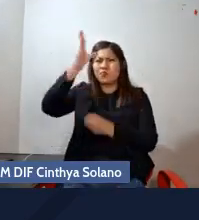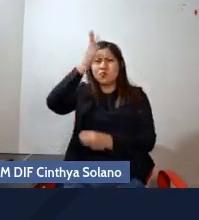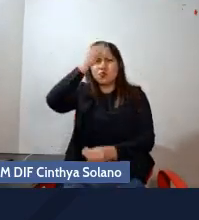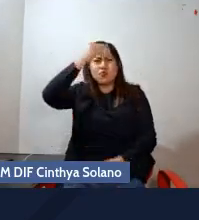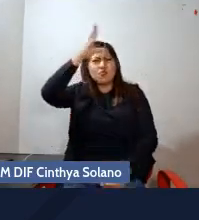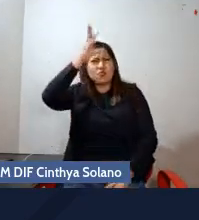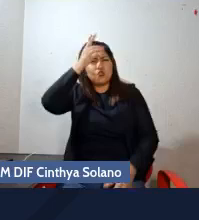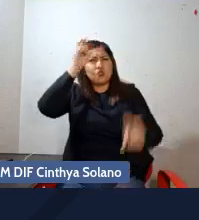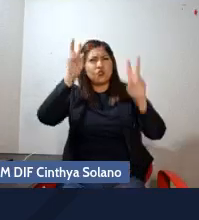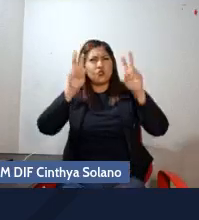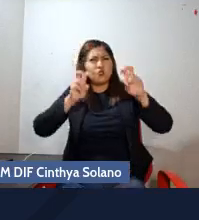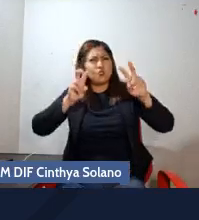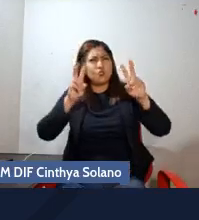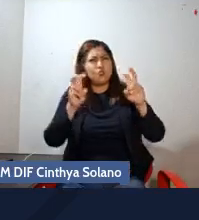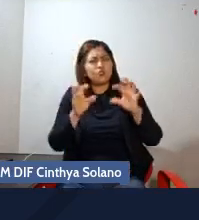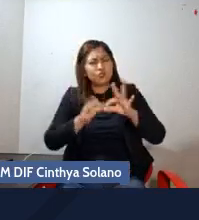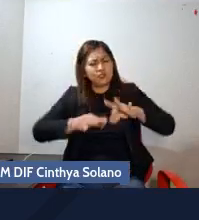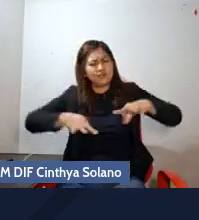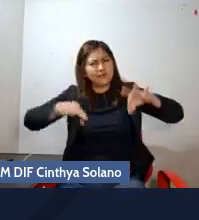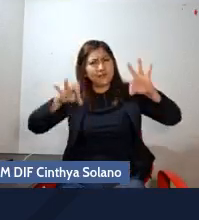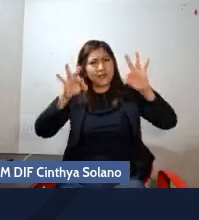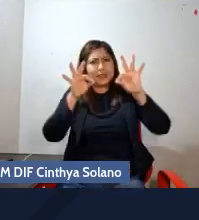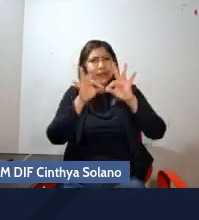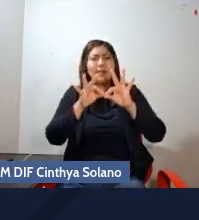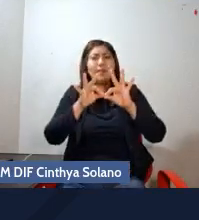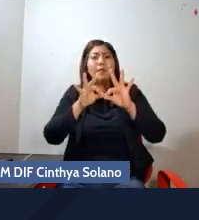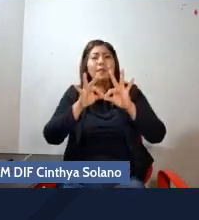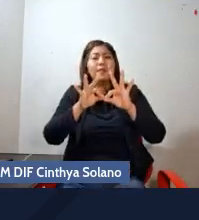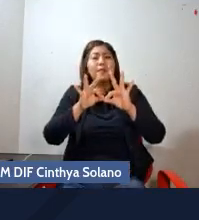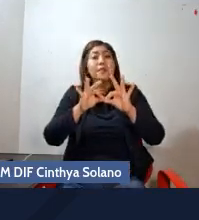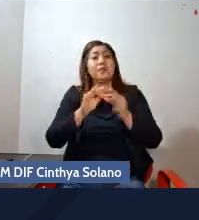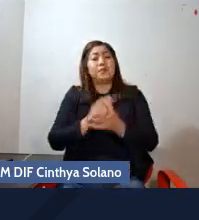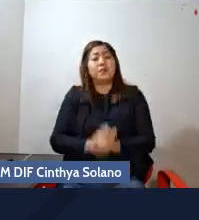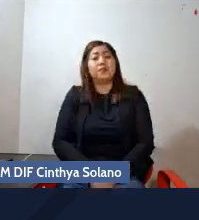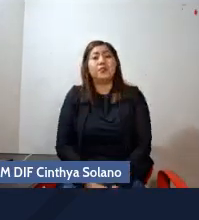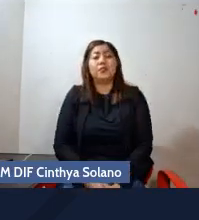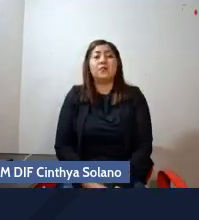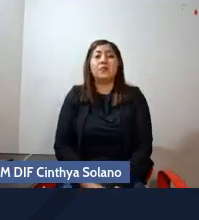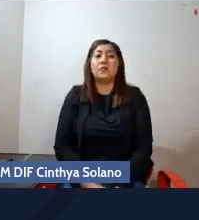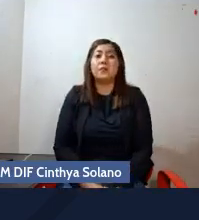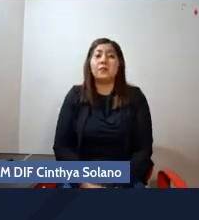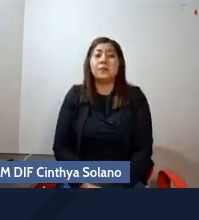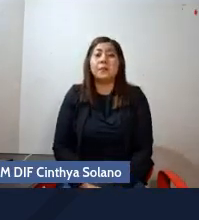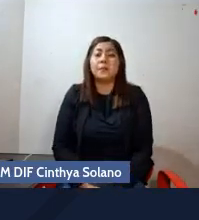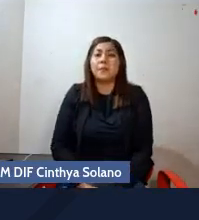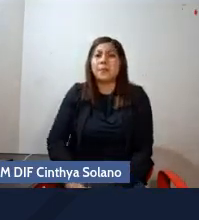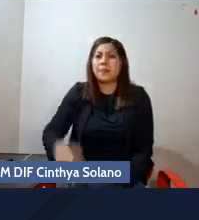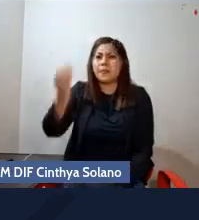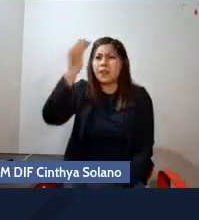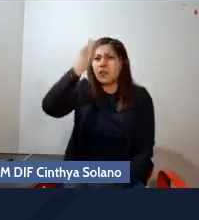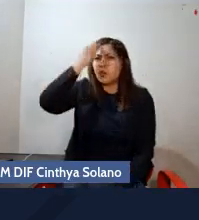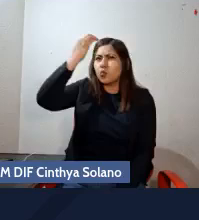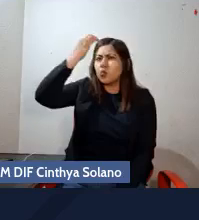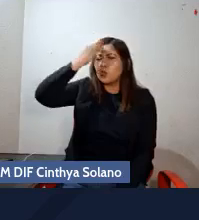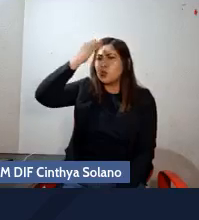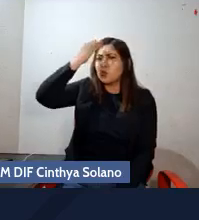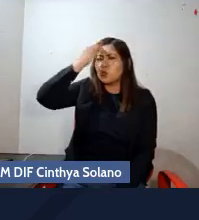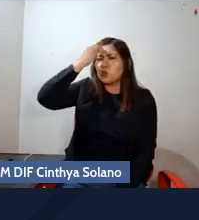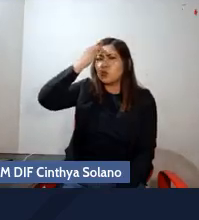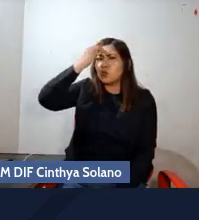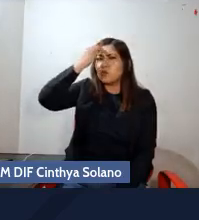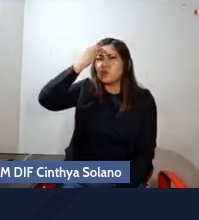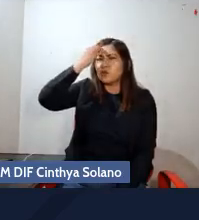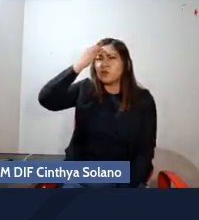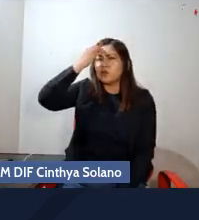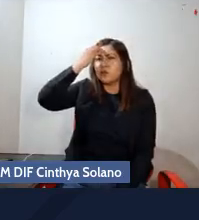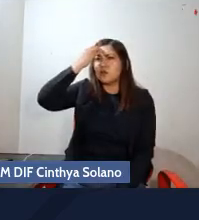tan importante como lo es, ¿no? Conocer de entrada las